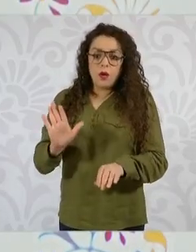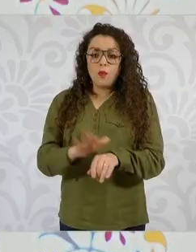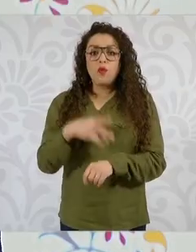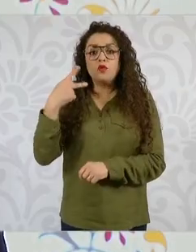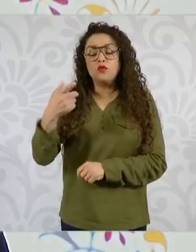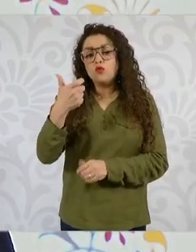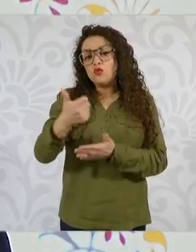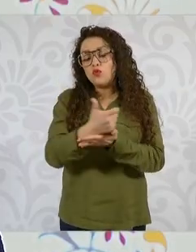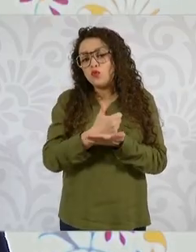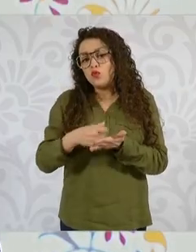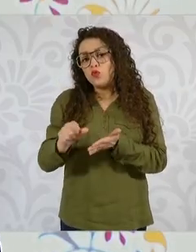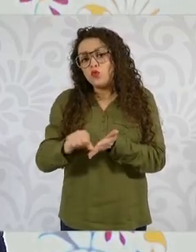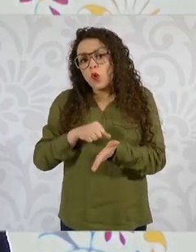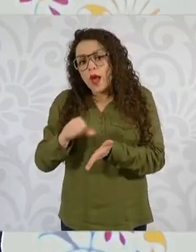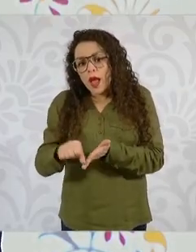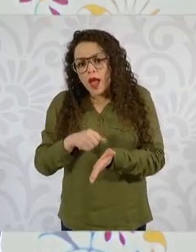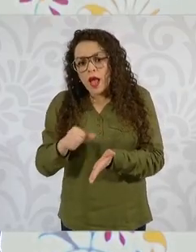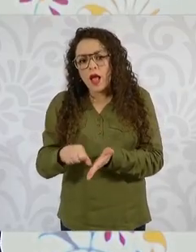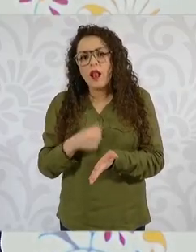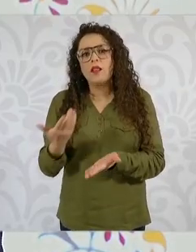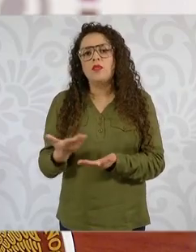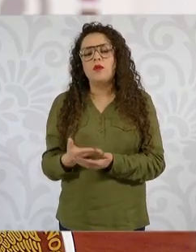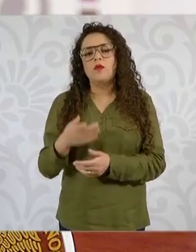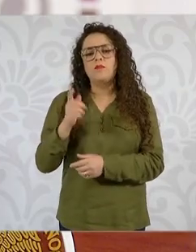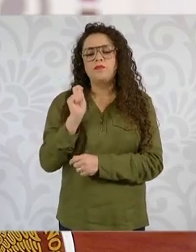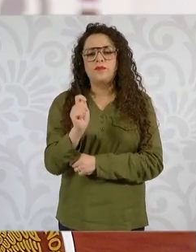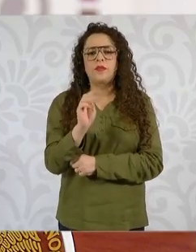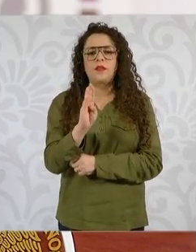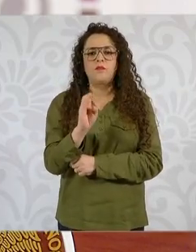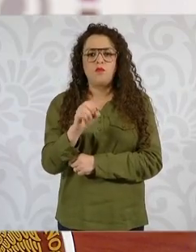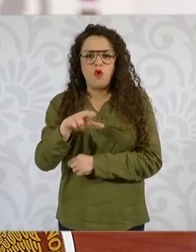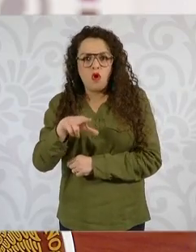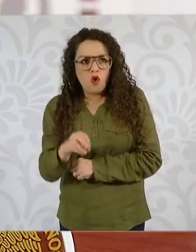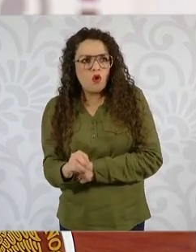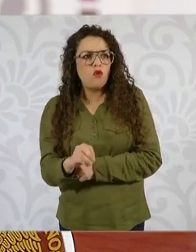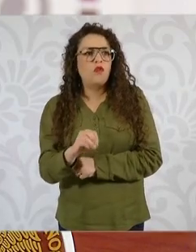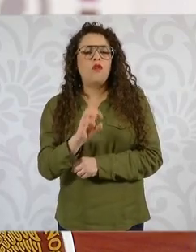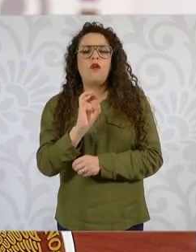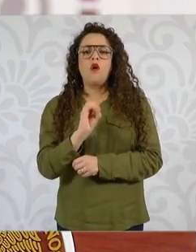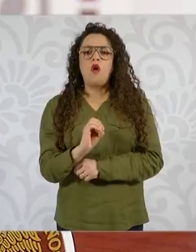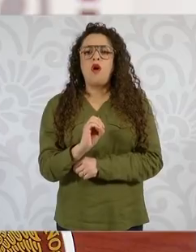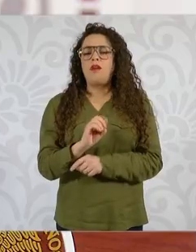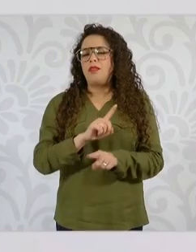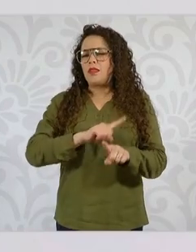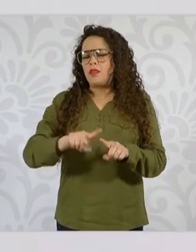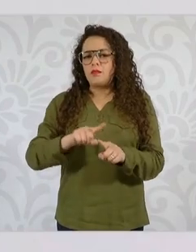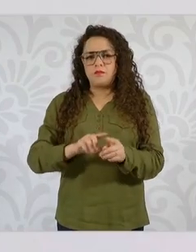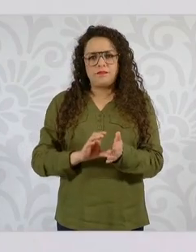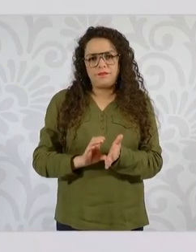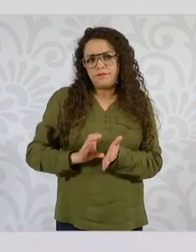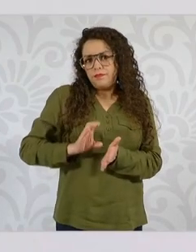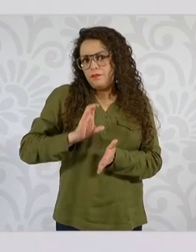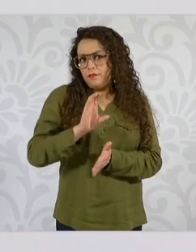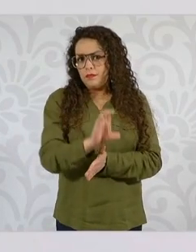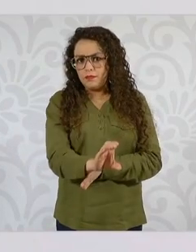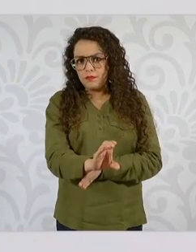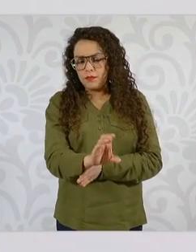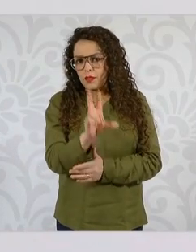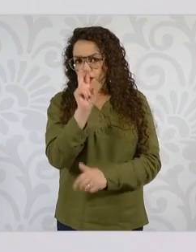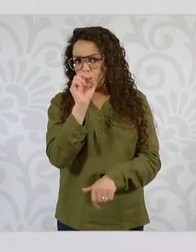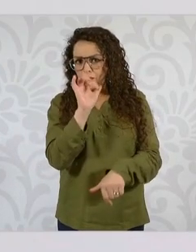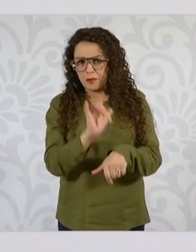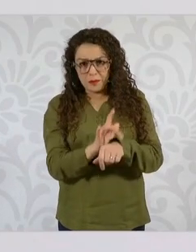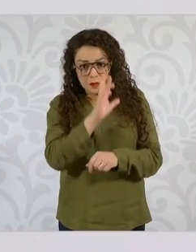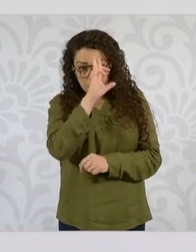compensaciones todo lo que cubre sus ingresos van a ser respetados así